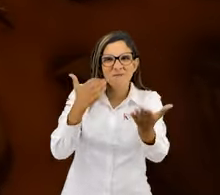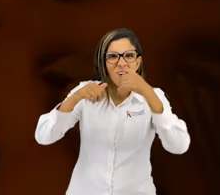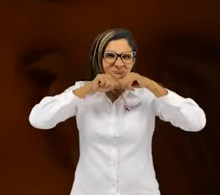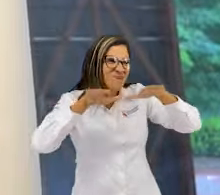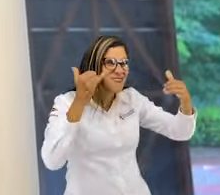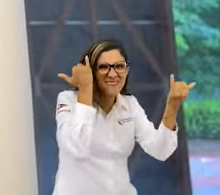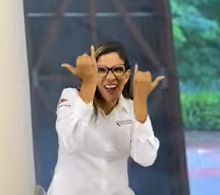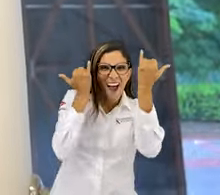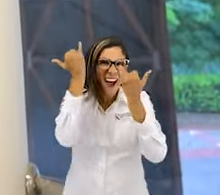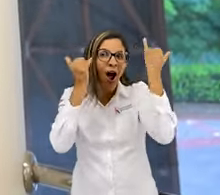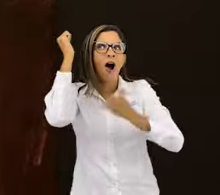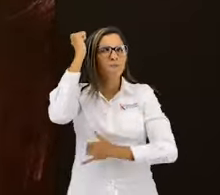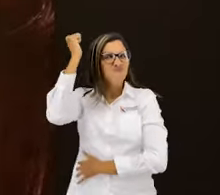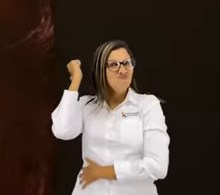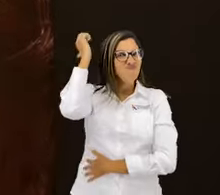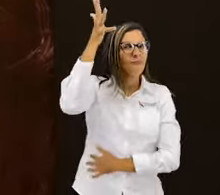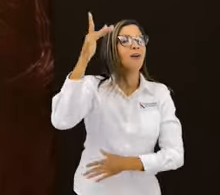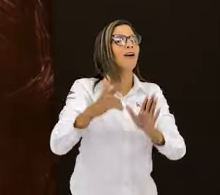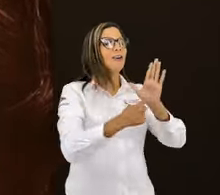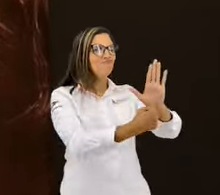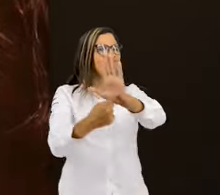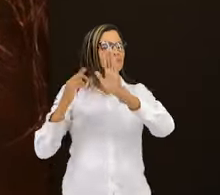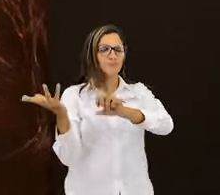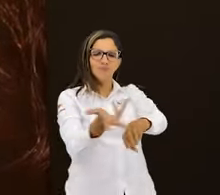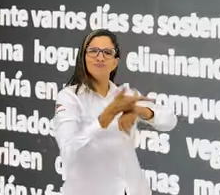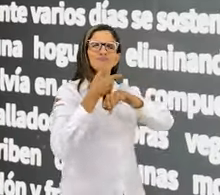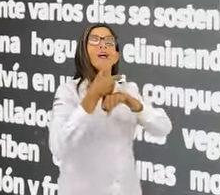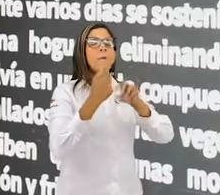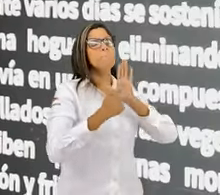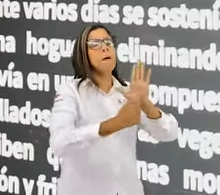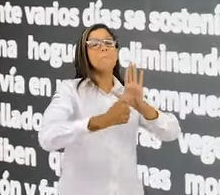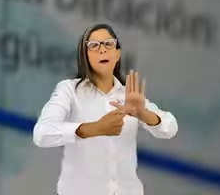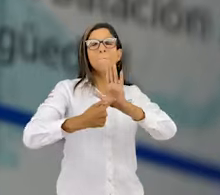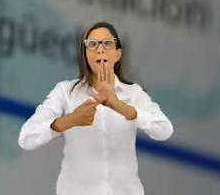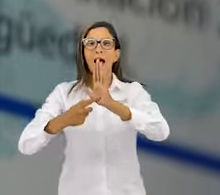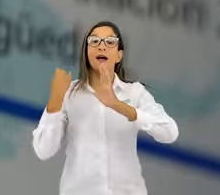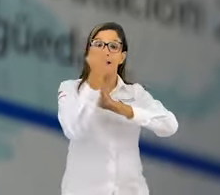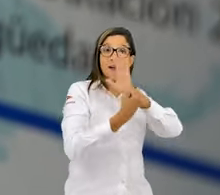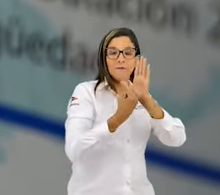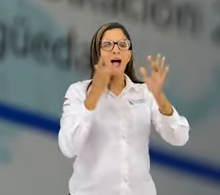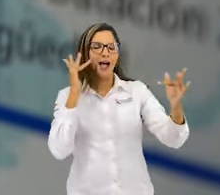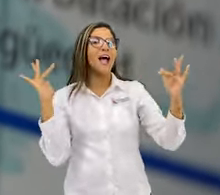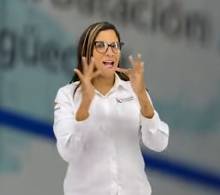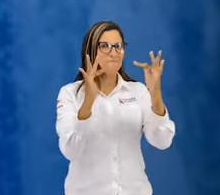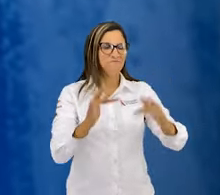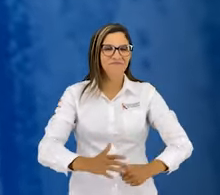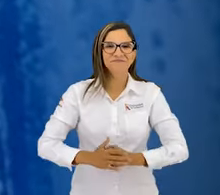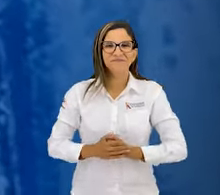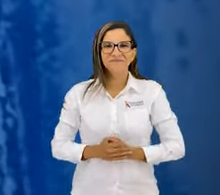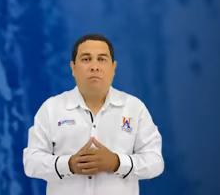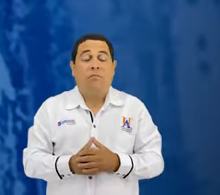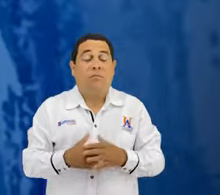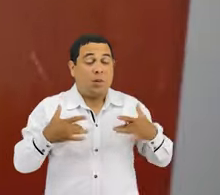público, sensibilizándolo a partir de la lúdica y la creatividad, así como de las expresiones culturales con las que se